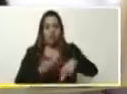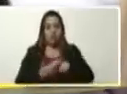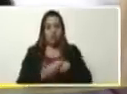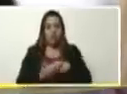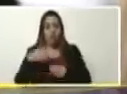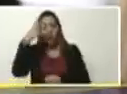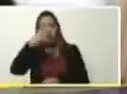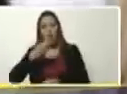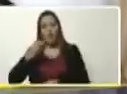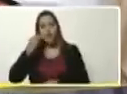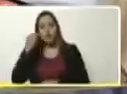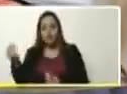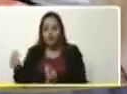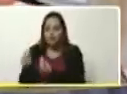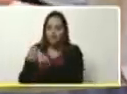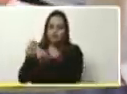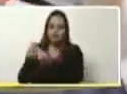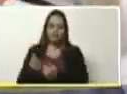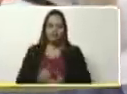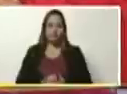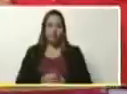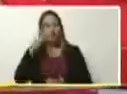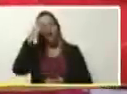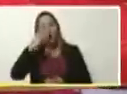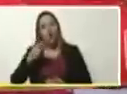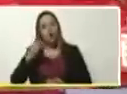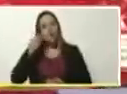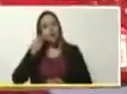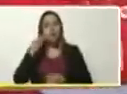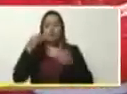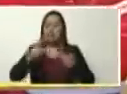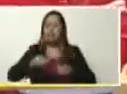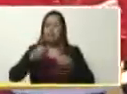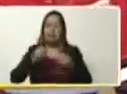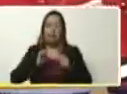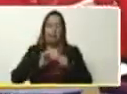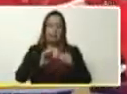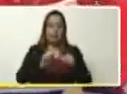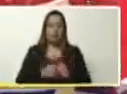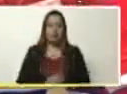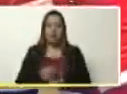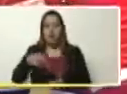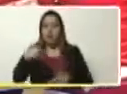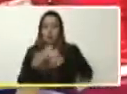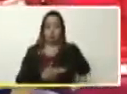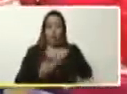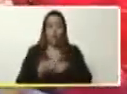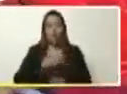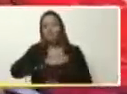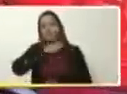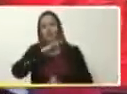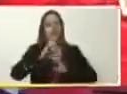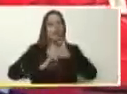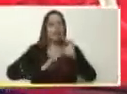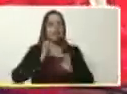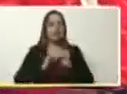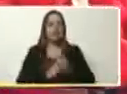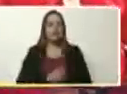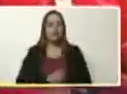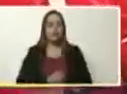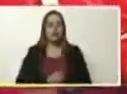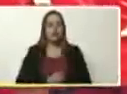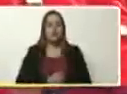juventud perpetua, con juventud eterna. Esto es una revolución llena de la energía, de lo